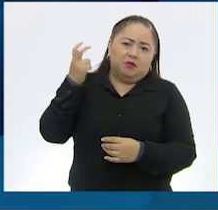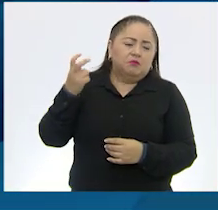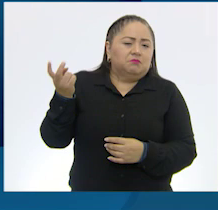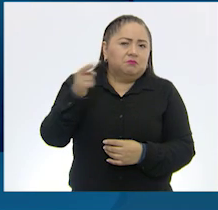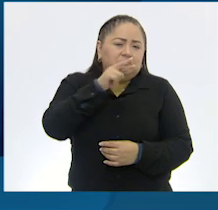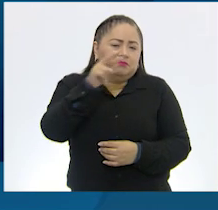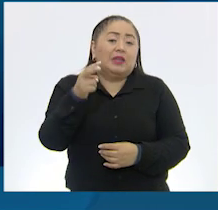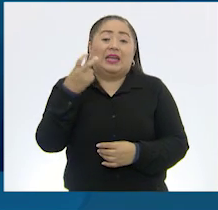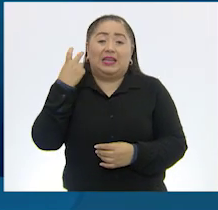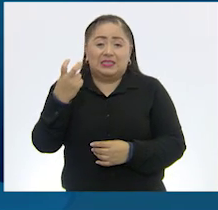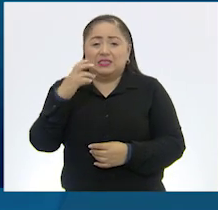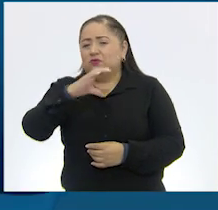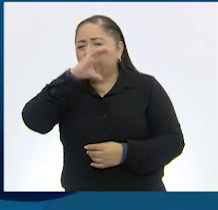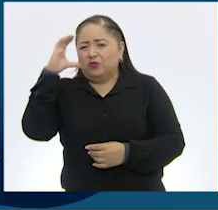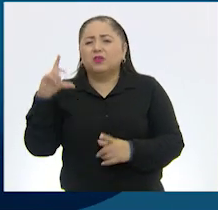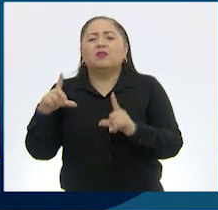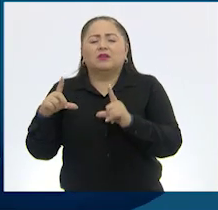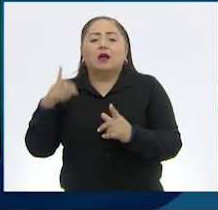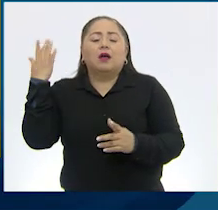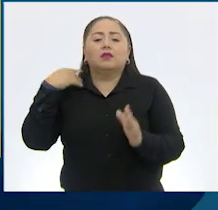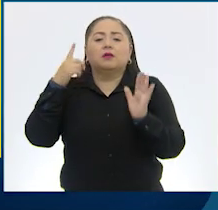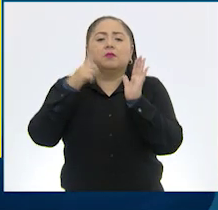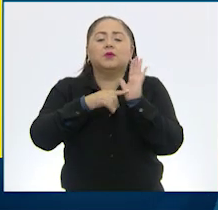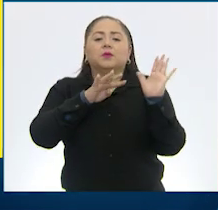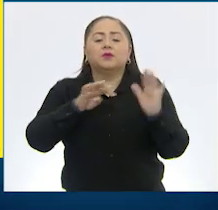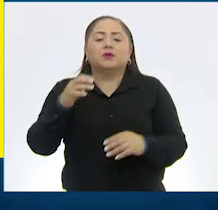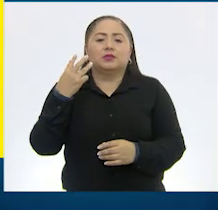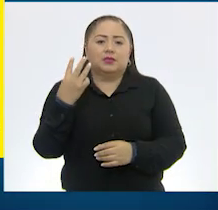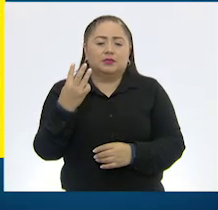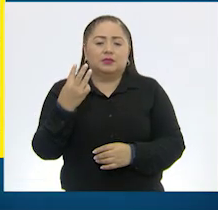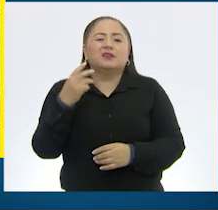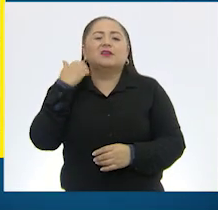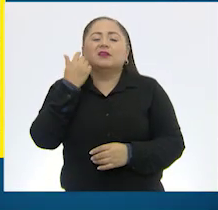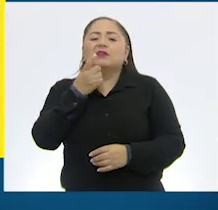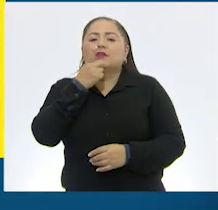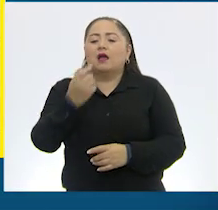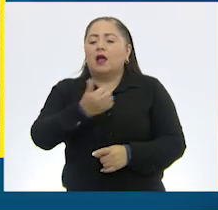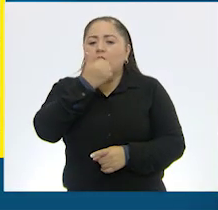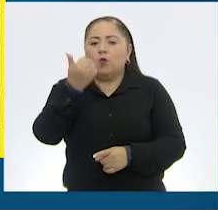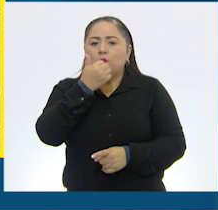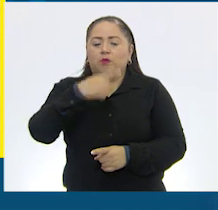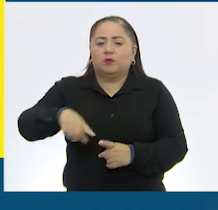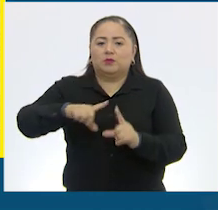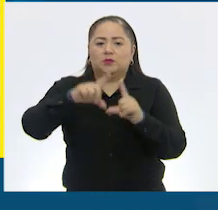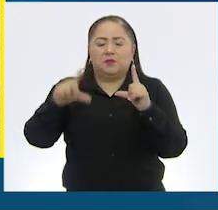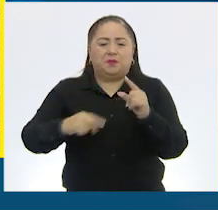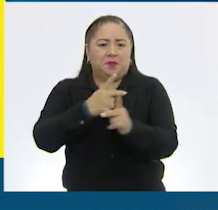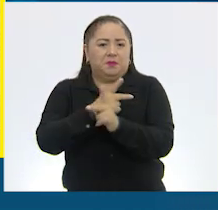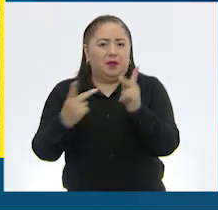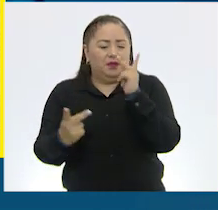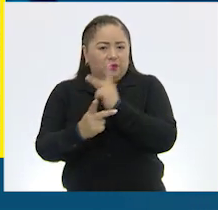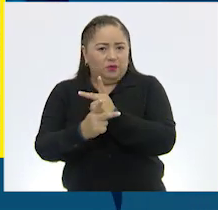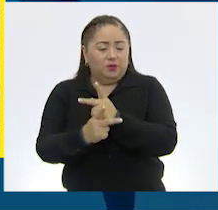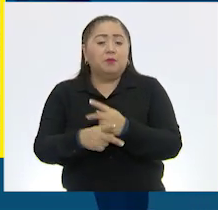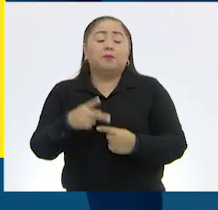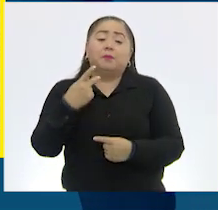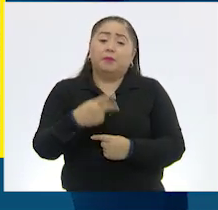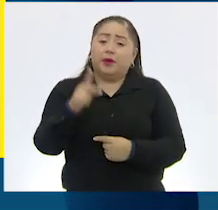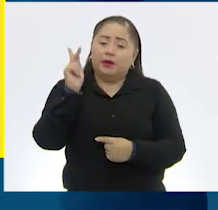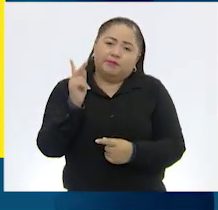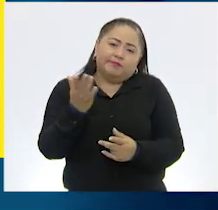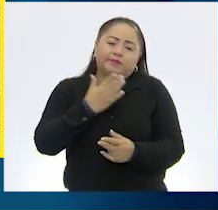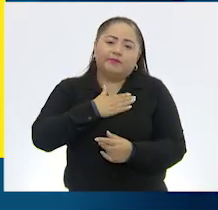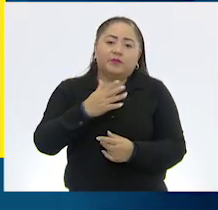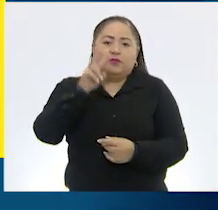Ton. Esta es una fotografía tomada en 1903 que retrata a los alumnos de la Escuela Nacional Preparatoria. Aunque,